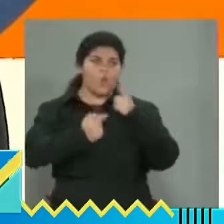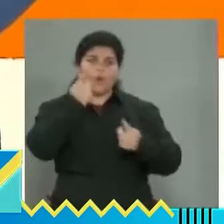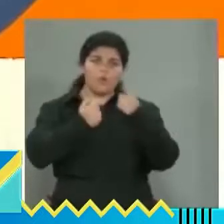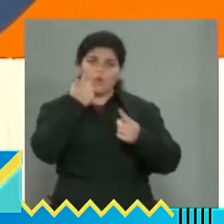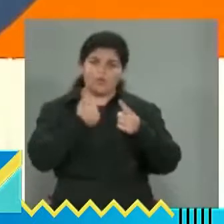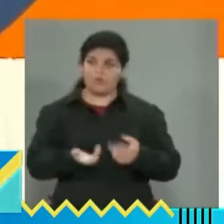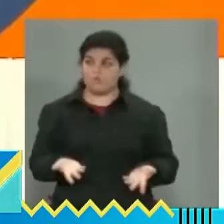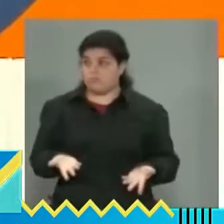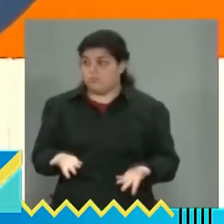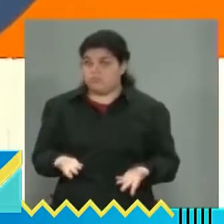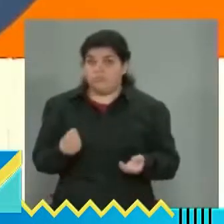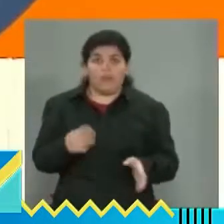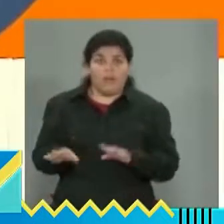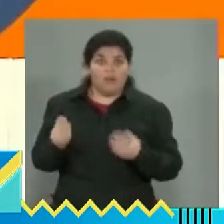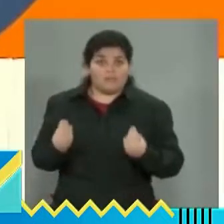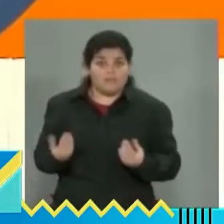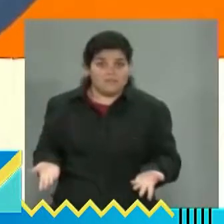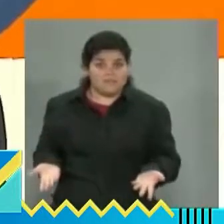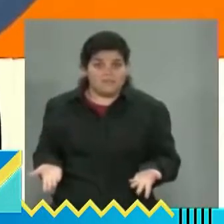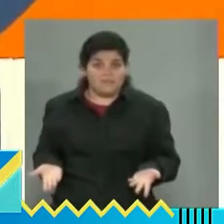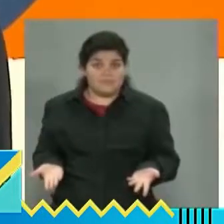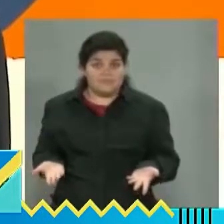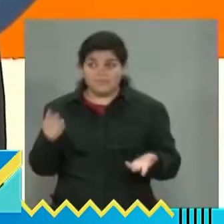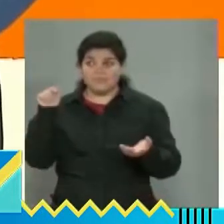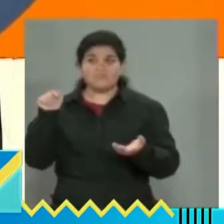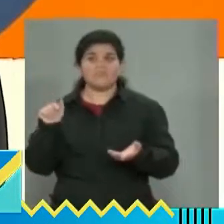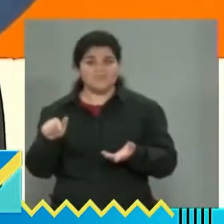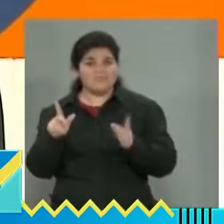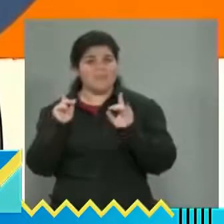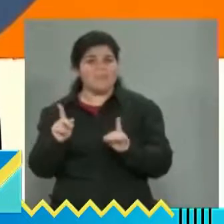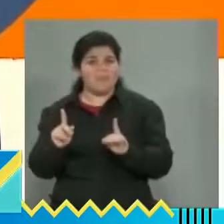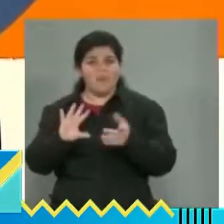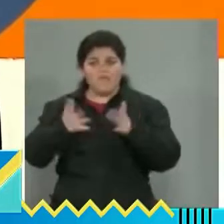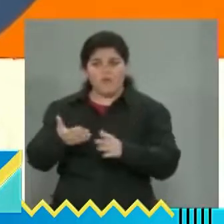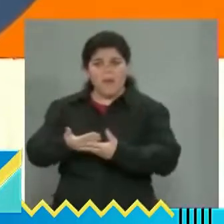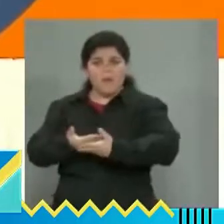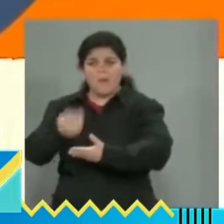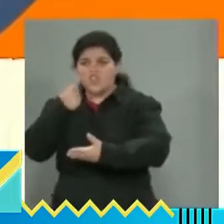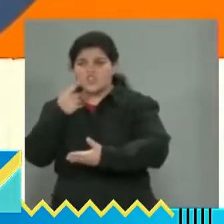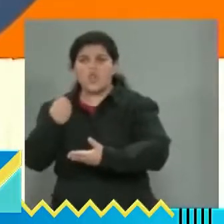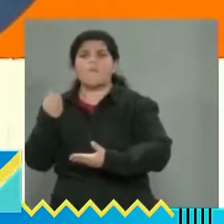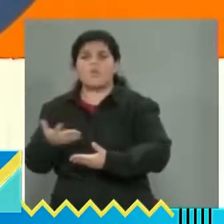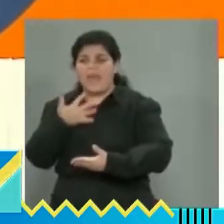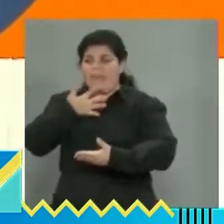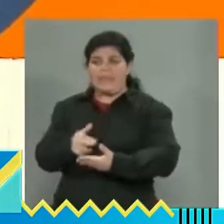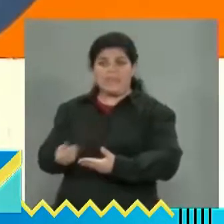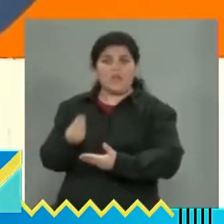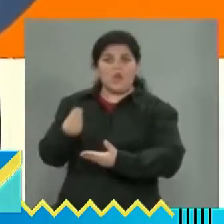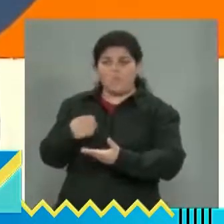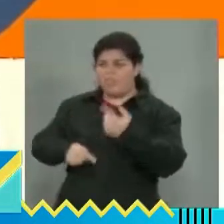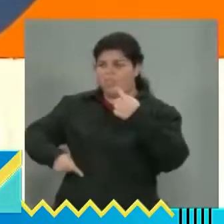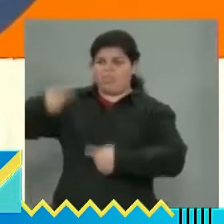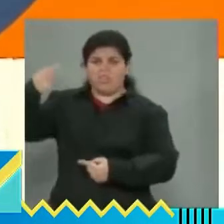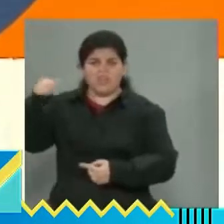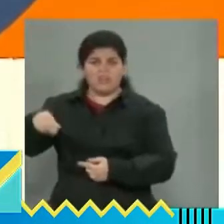pretendías que hiciera? Digamos, ¿no? Observen ustedes cómo ya en la decodificación aparece ahí una desproporción ubicada